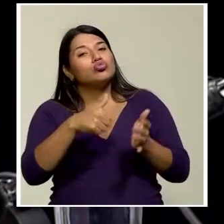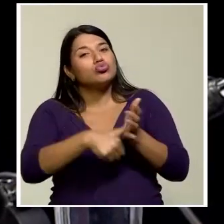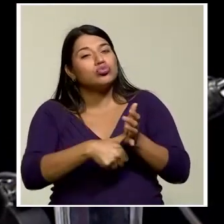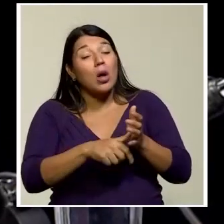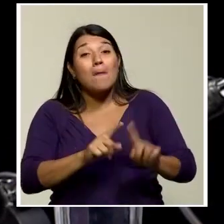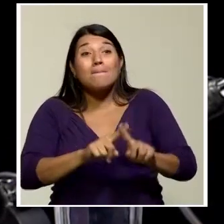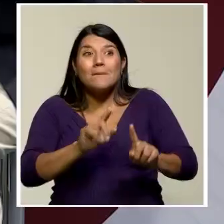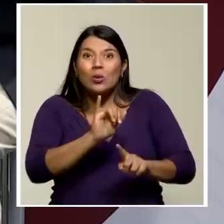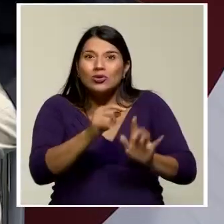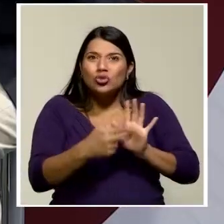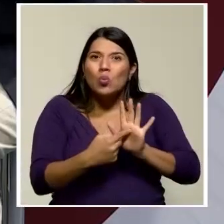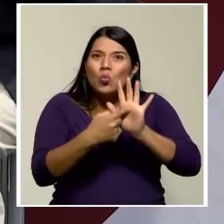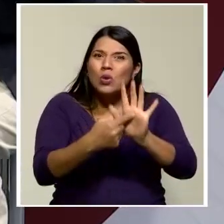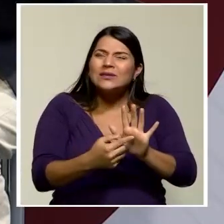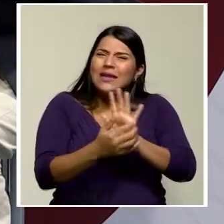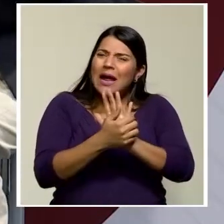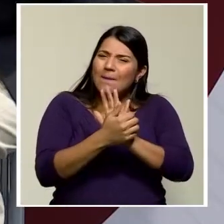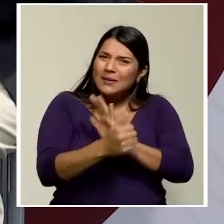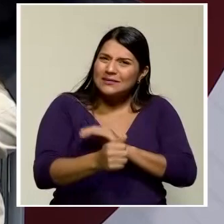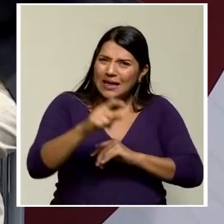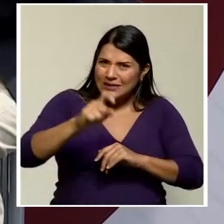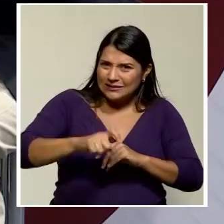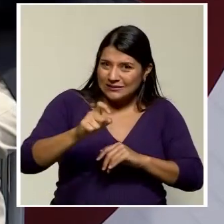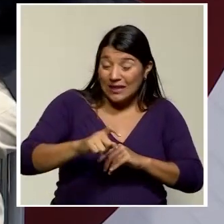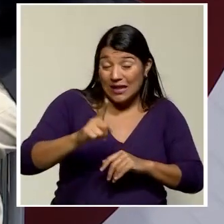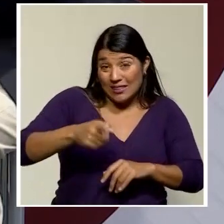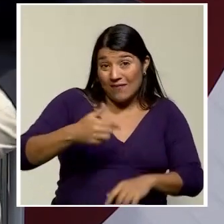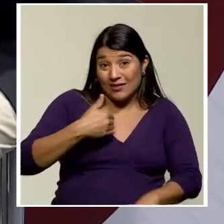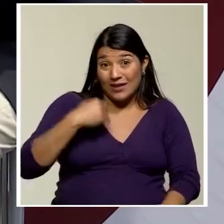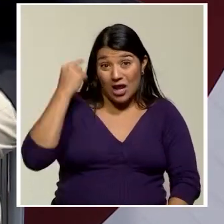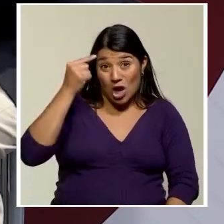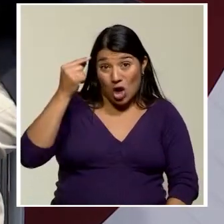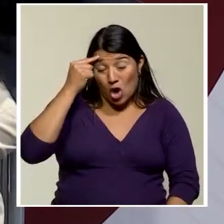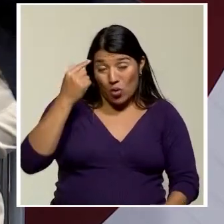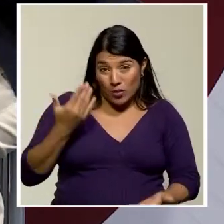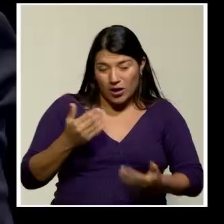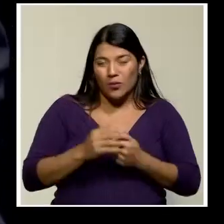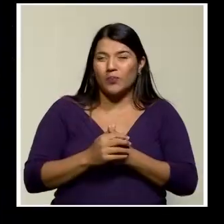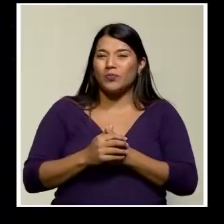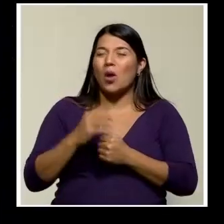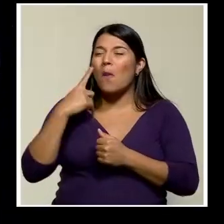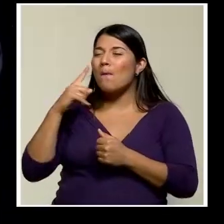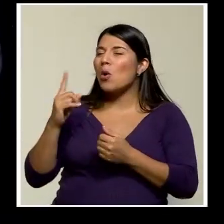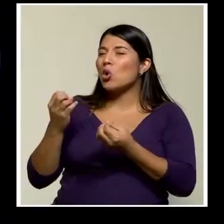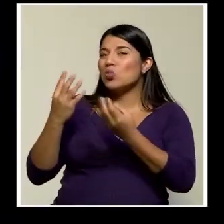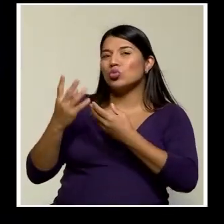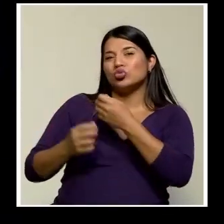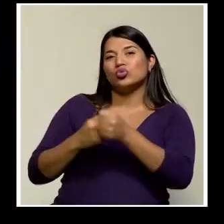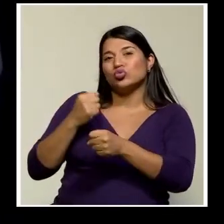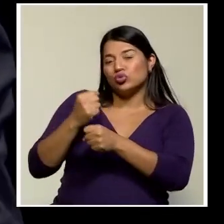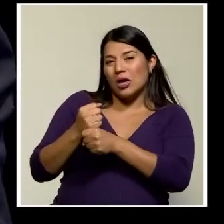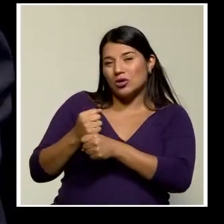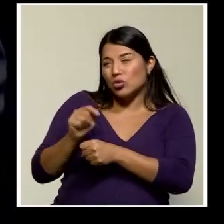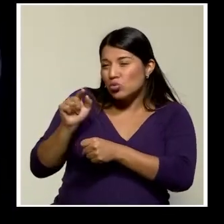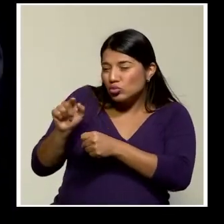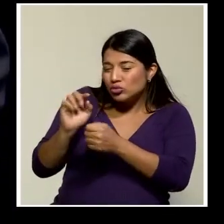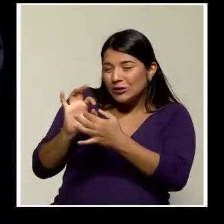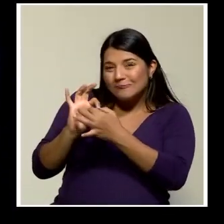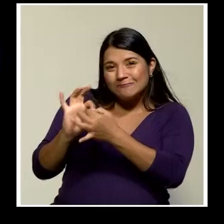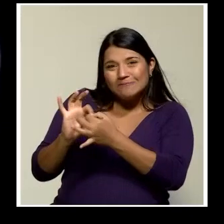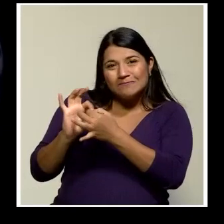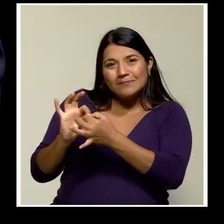eso muestra, obviamente, esa capacidad que se requiere de un gobierno también. Don José María, durante muchos años hubo una cercanía, una